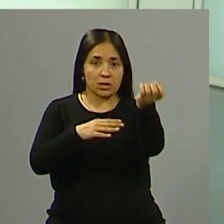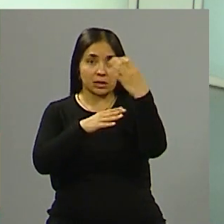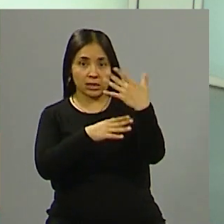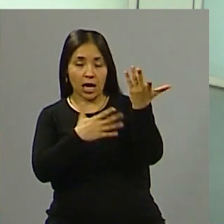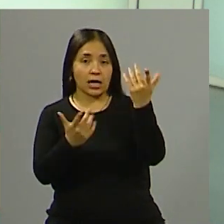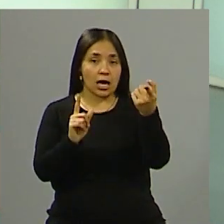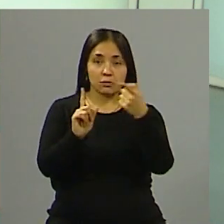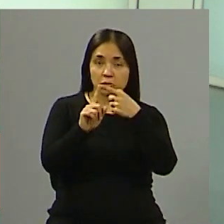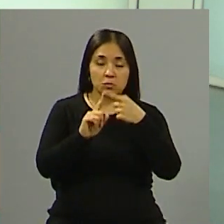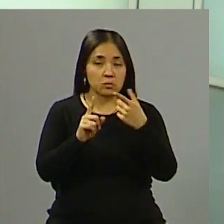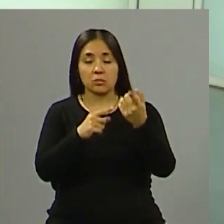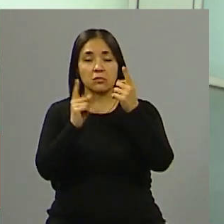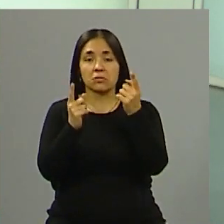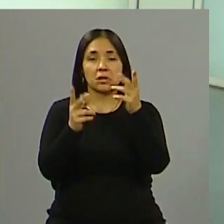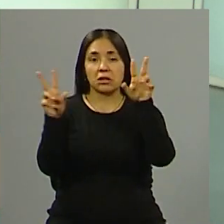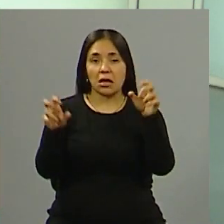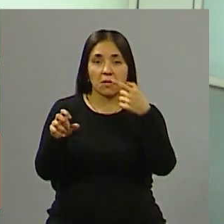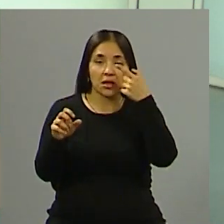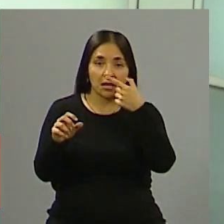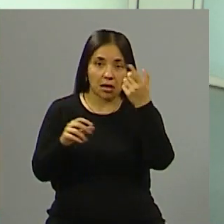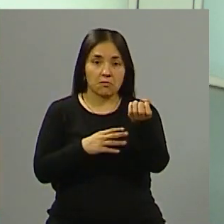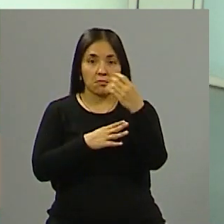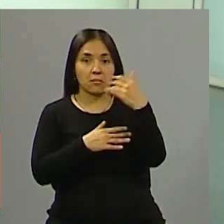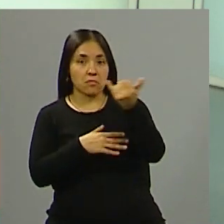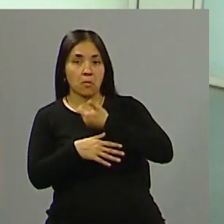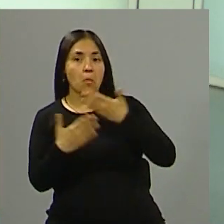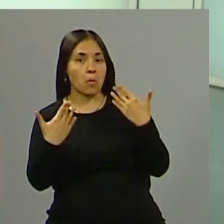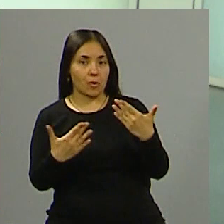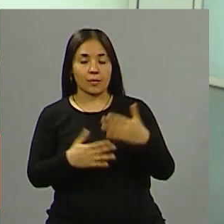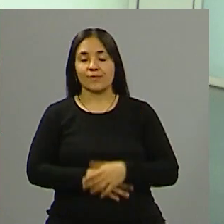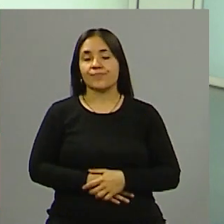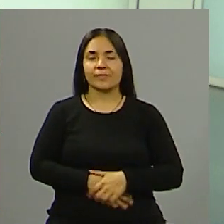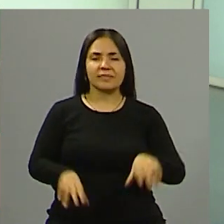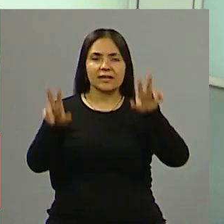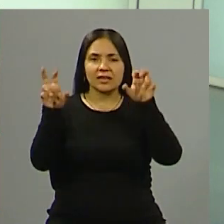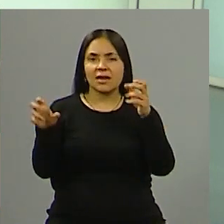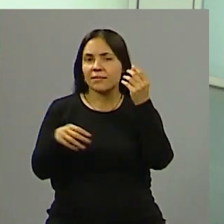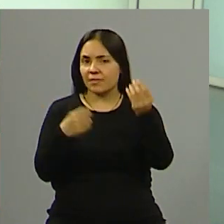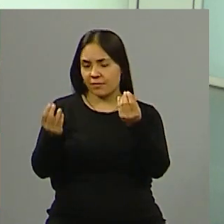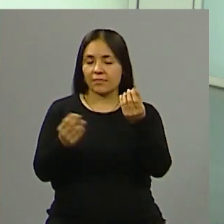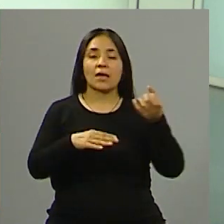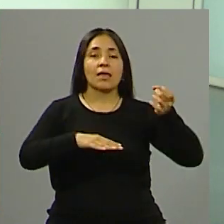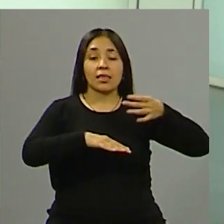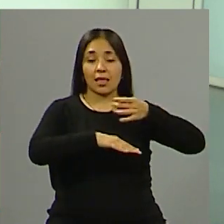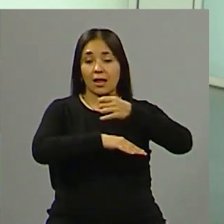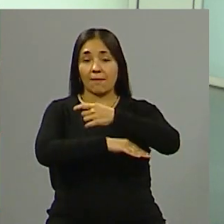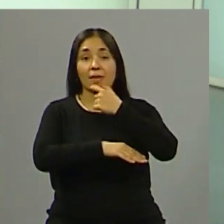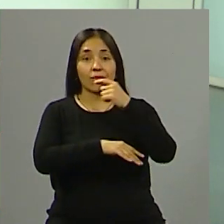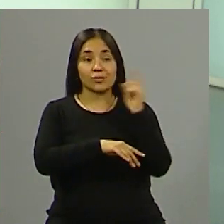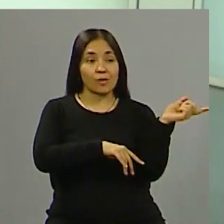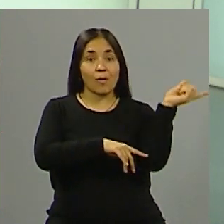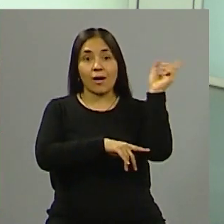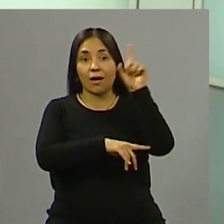estos temas que vamos a ir desarrollando. Sin duda el tema del tren, la vuelta del tren a la provincia de Mendoza ha sido muy significativo.